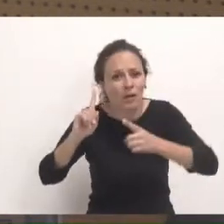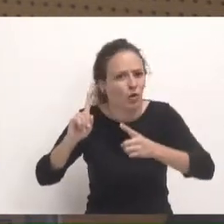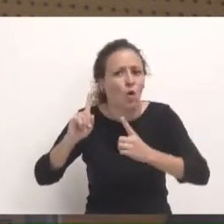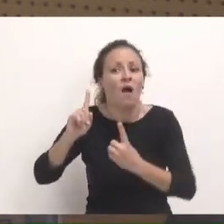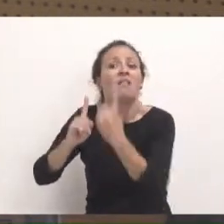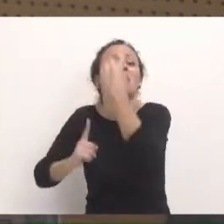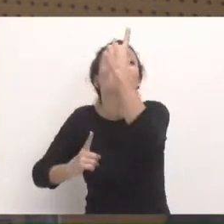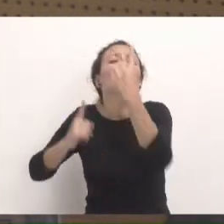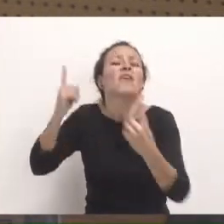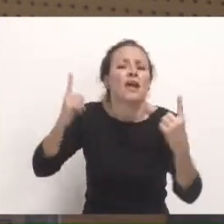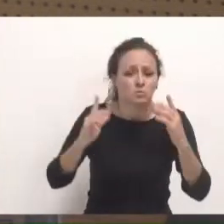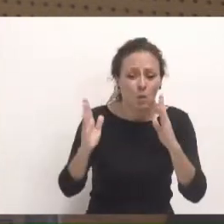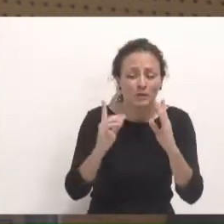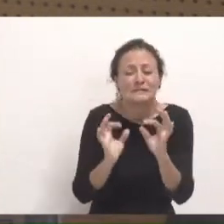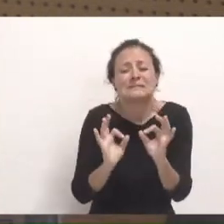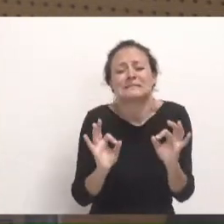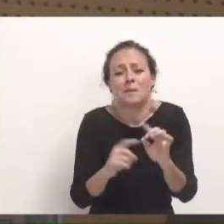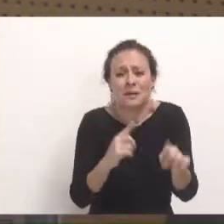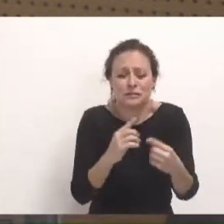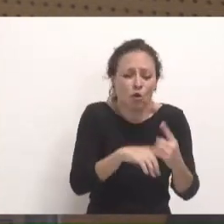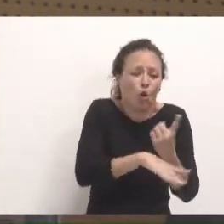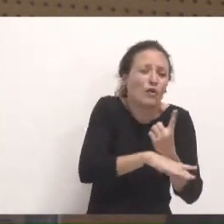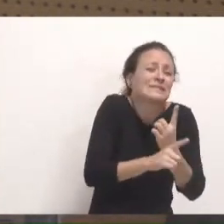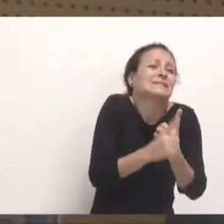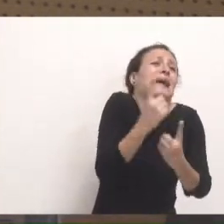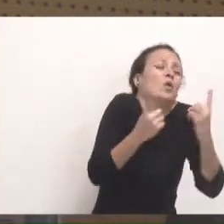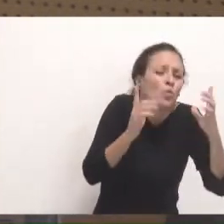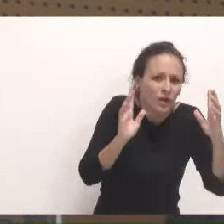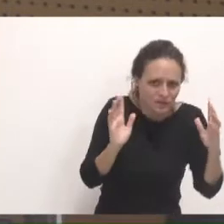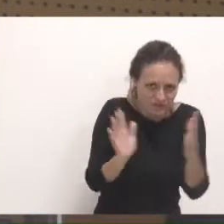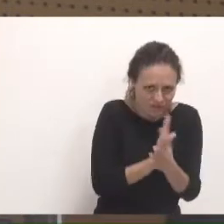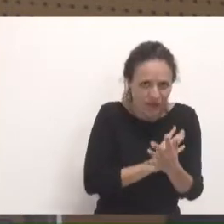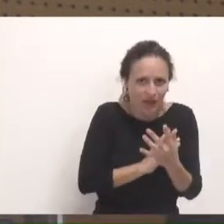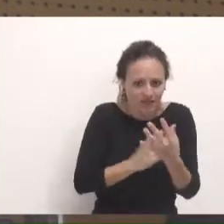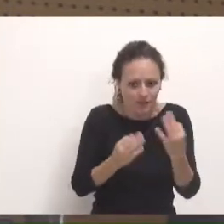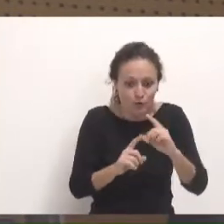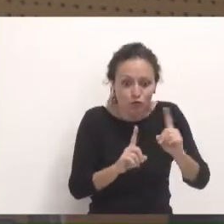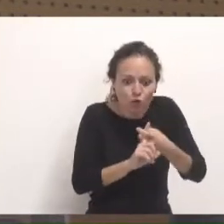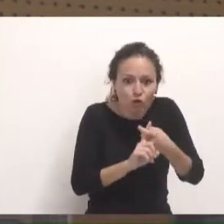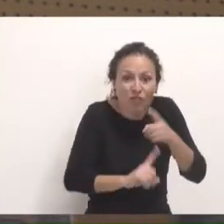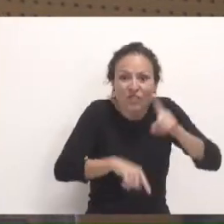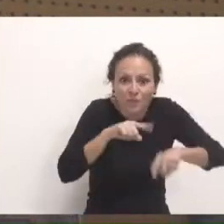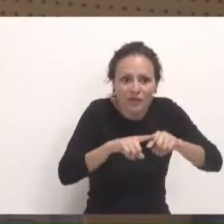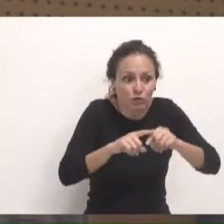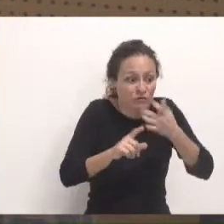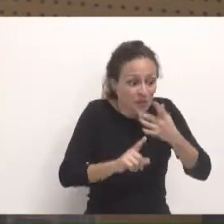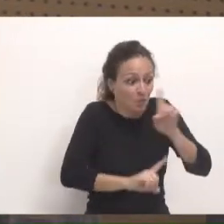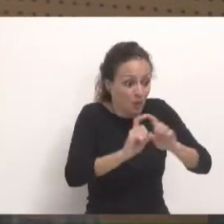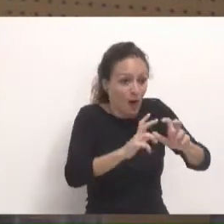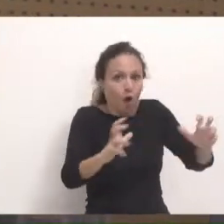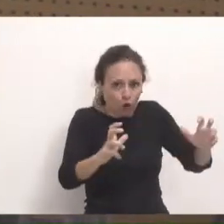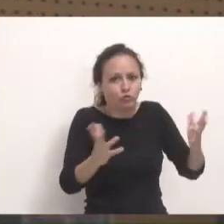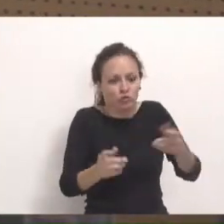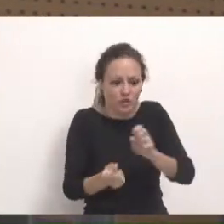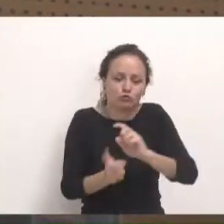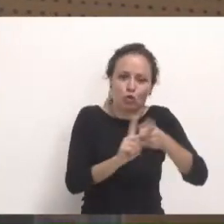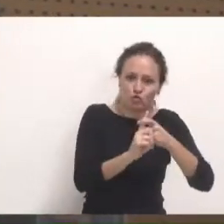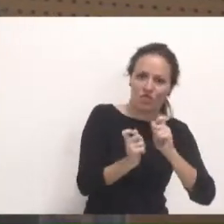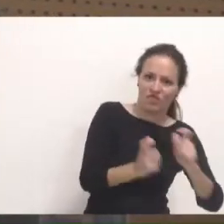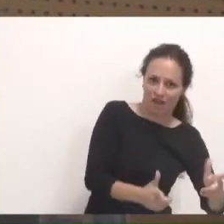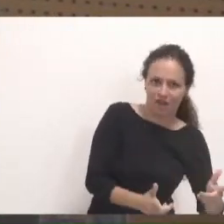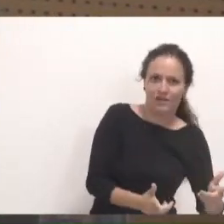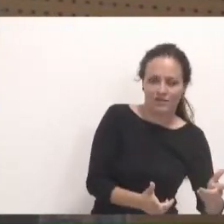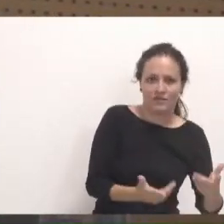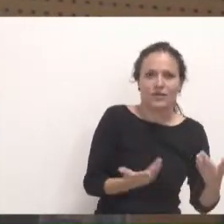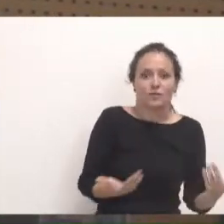ciertas horas. Por tanto, vamos a buscar soluciones acordes con la magnitud y con la intensidad de esos problemas.